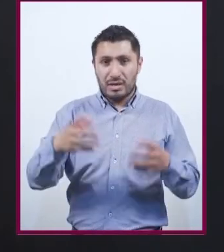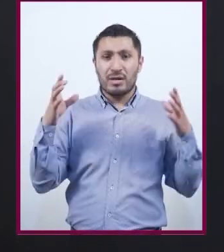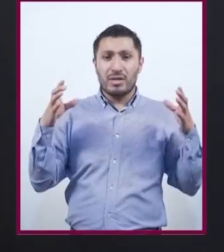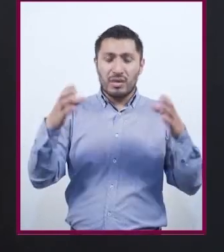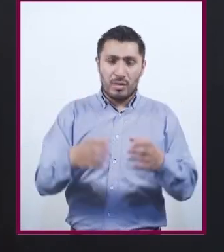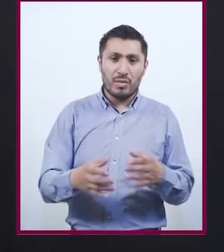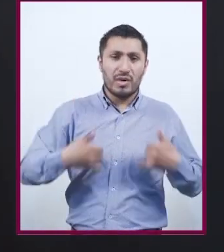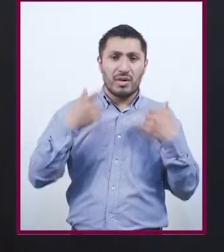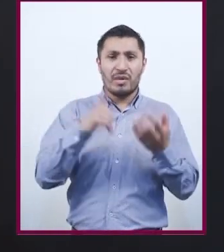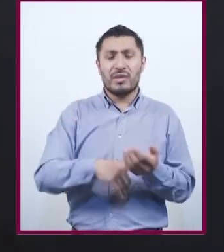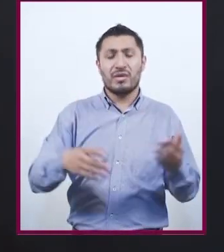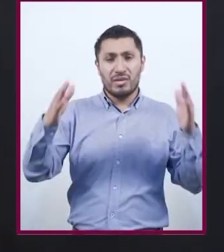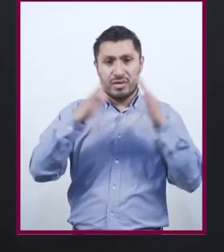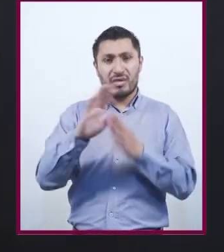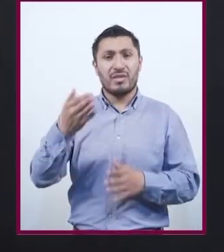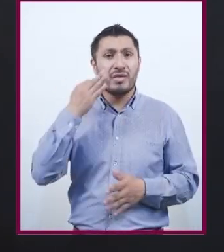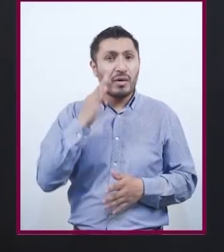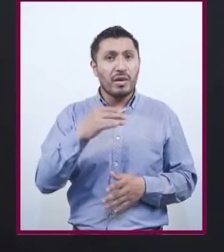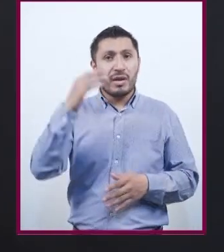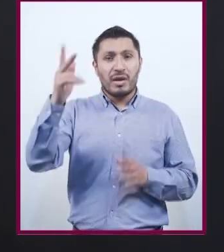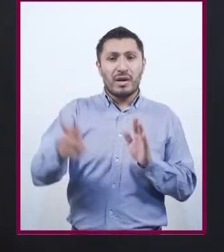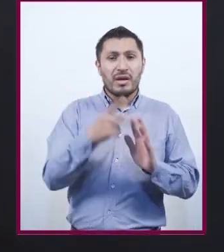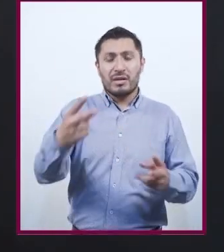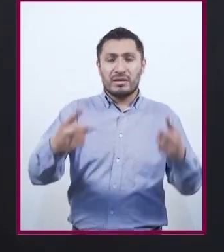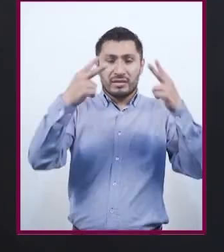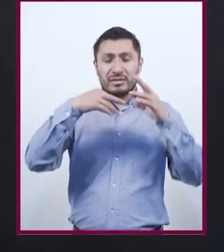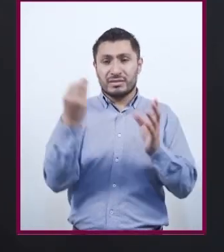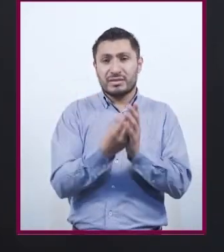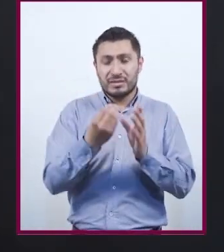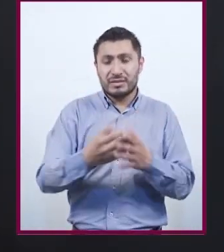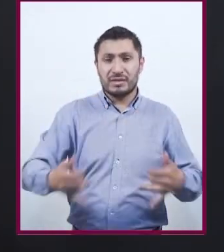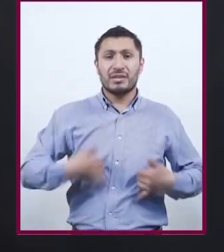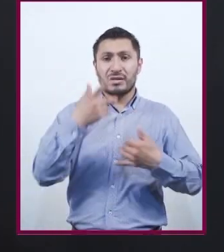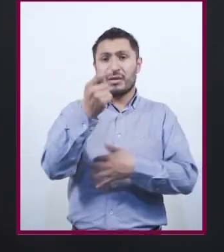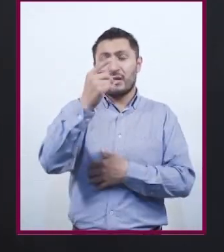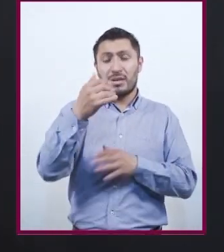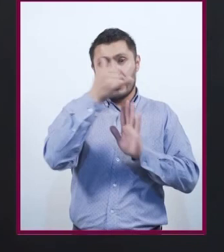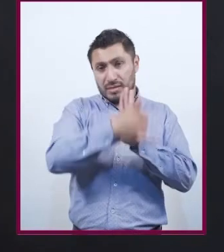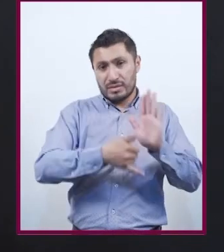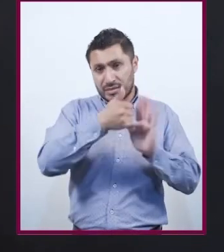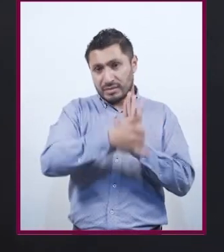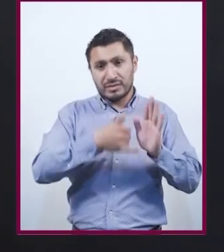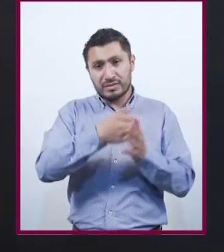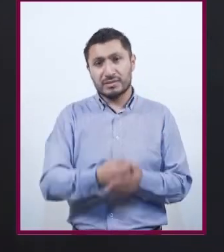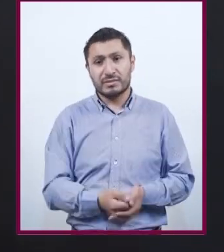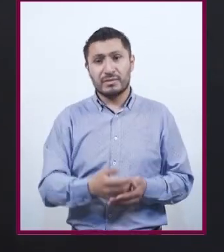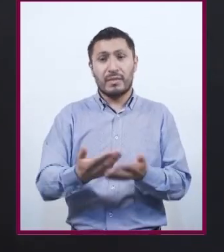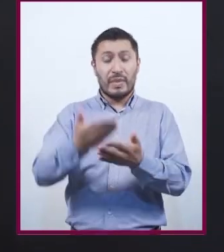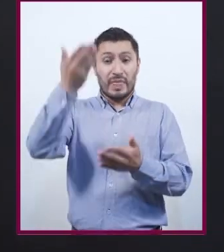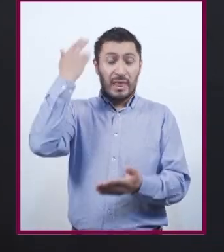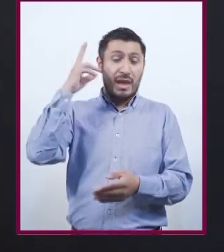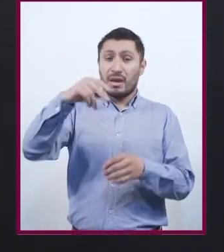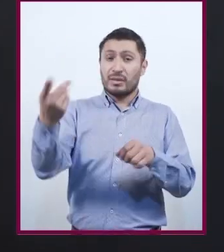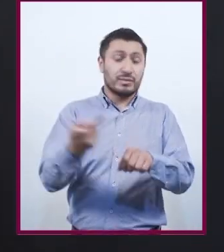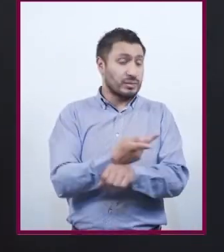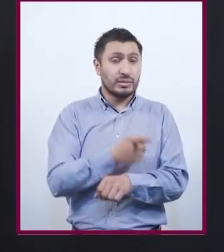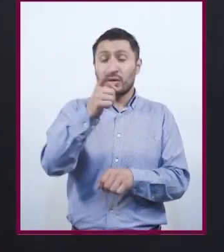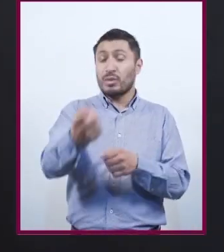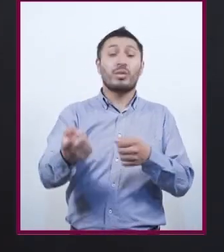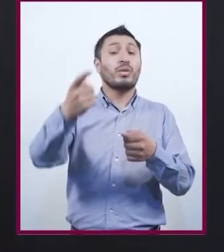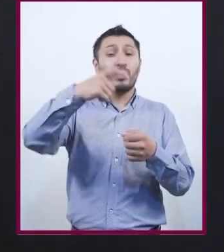jovenesencasa.cep.gov.mx. Únete a la comunidad de Jóvenes en Casa en Facebook y vuelve a ver los programas en Jóvenes en TV en YouTube.